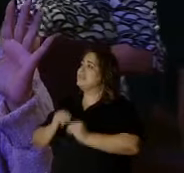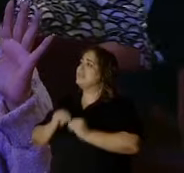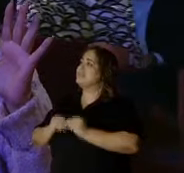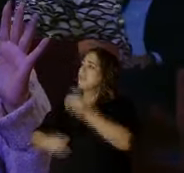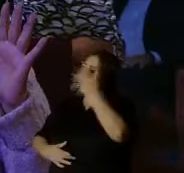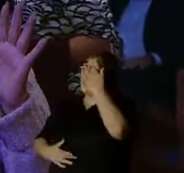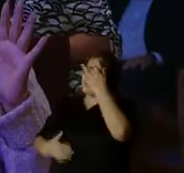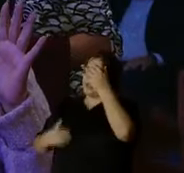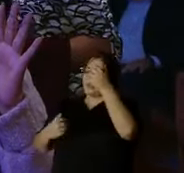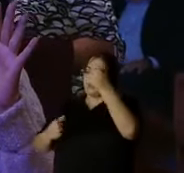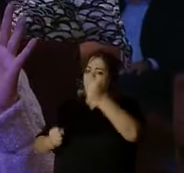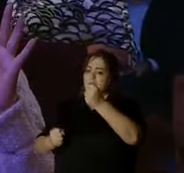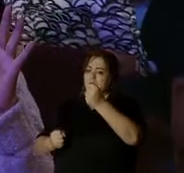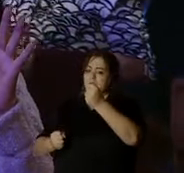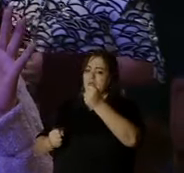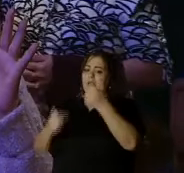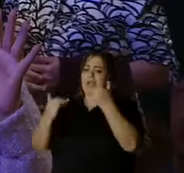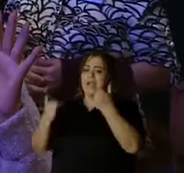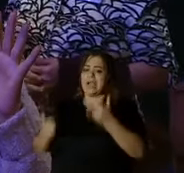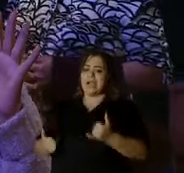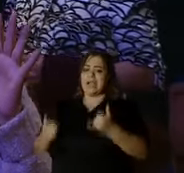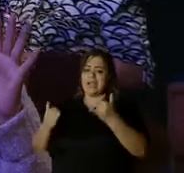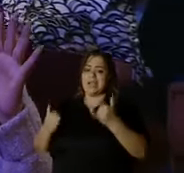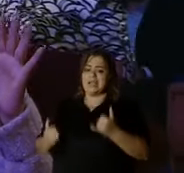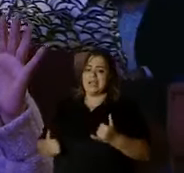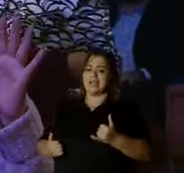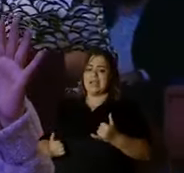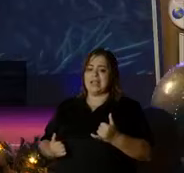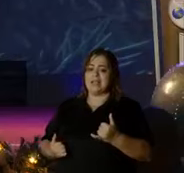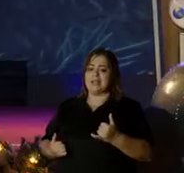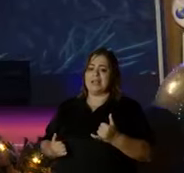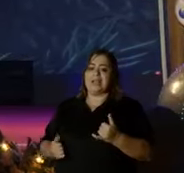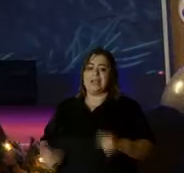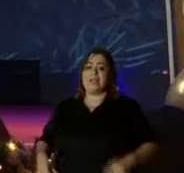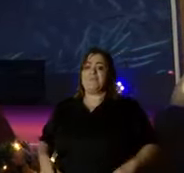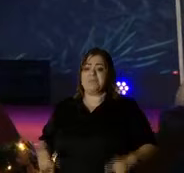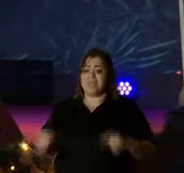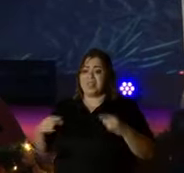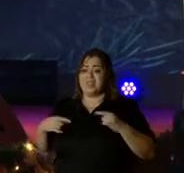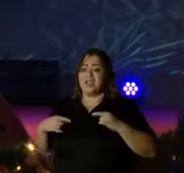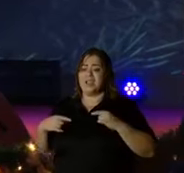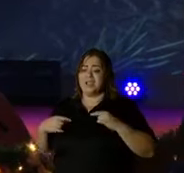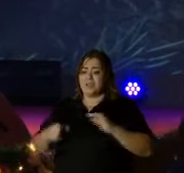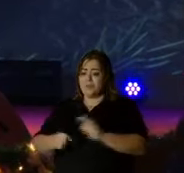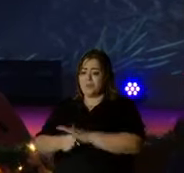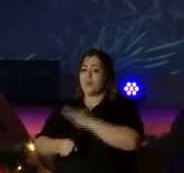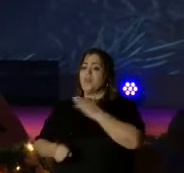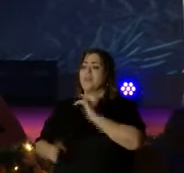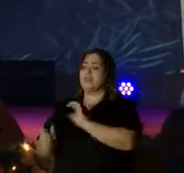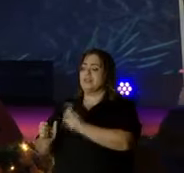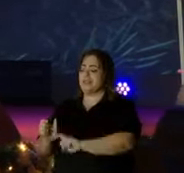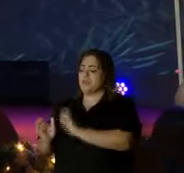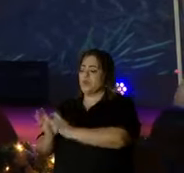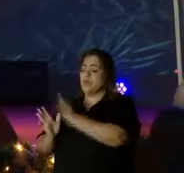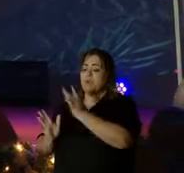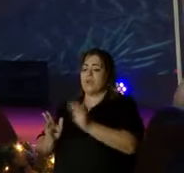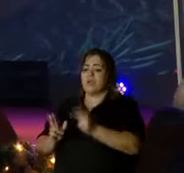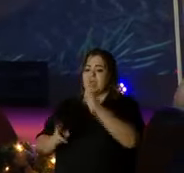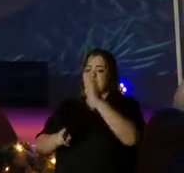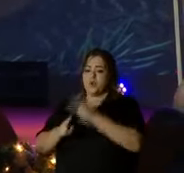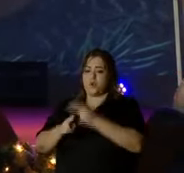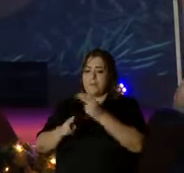sanada. Ahora tengo que glorificar el nombre de Jesús. Comienza a glorificarle, comienza